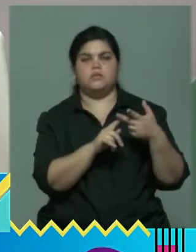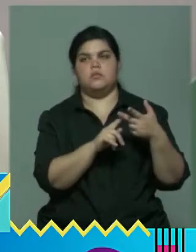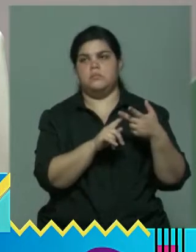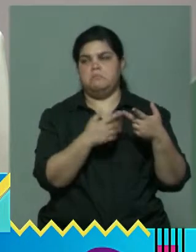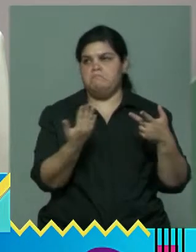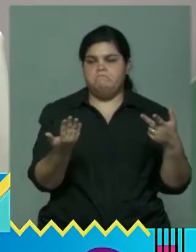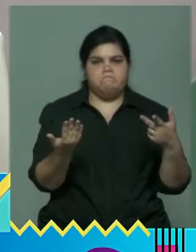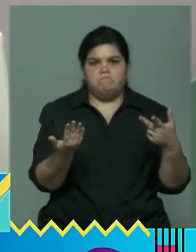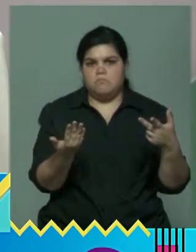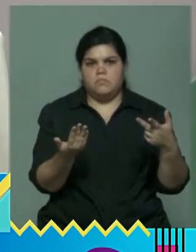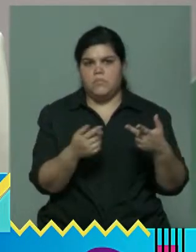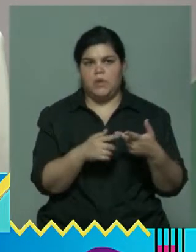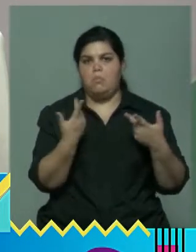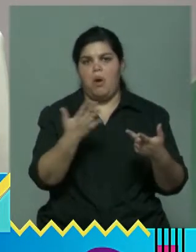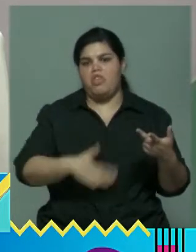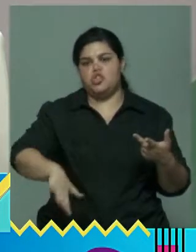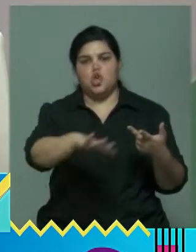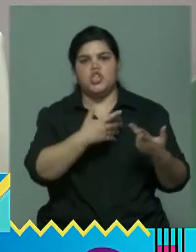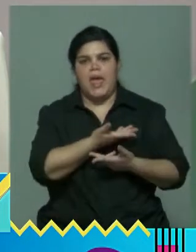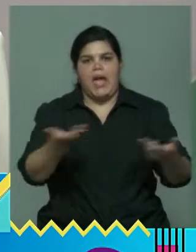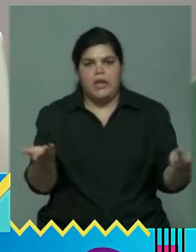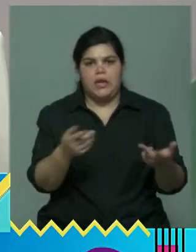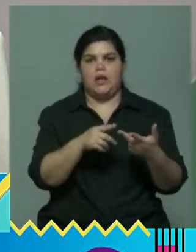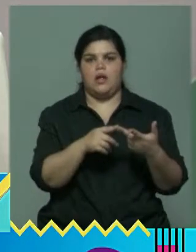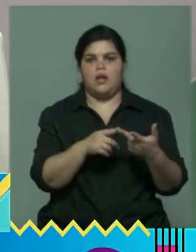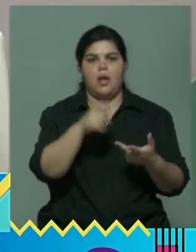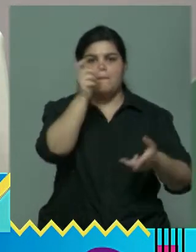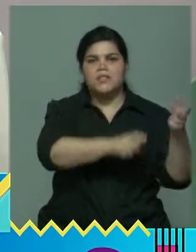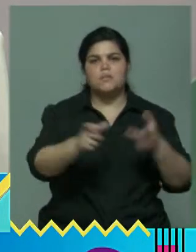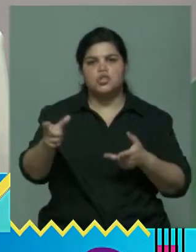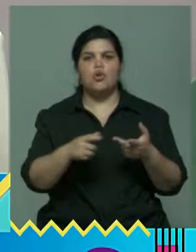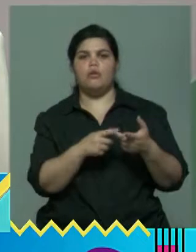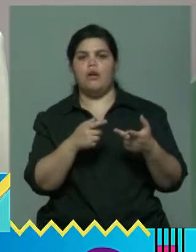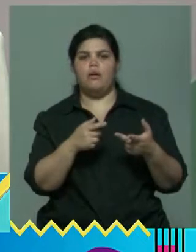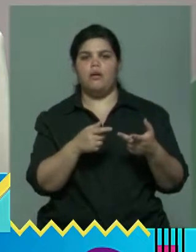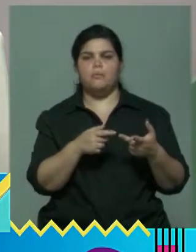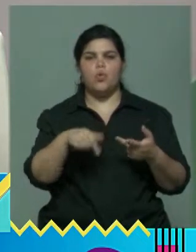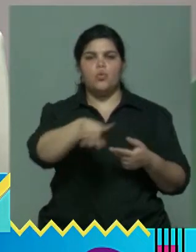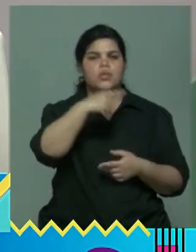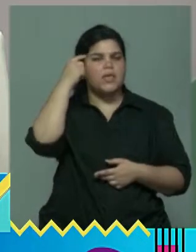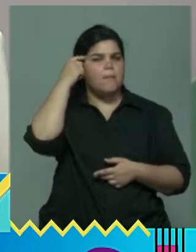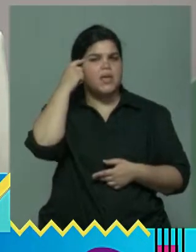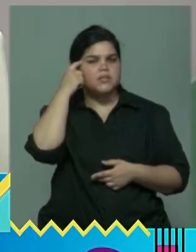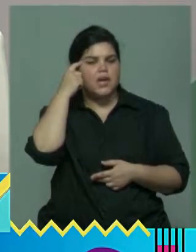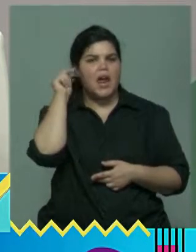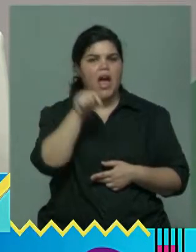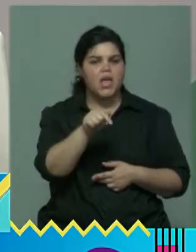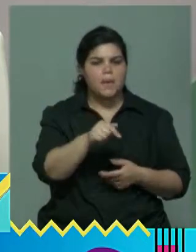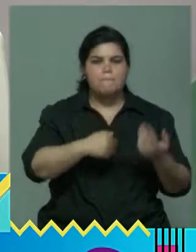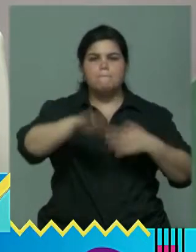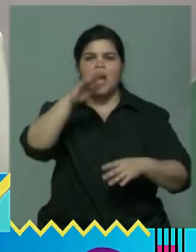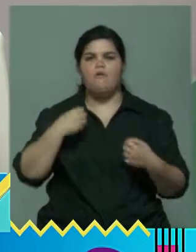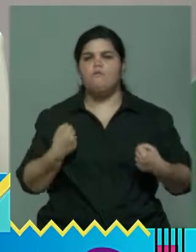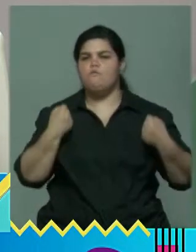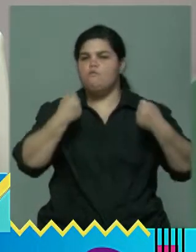de la sociedad en general, el civil, pero ¿desde dónde consideran que está faltando mayor esfuerzo?